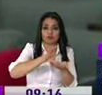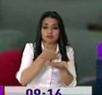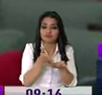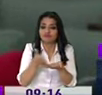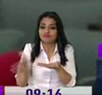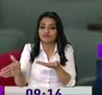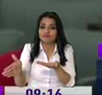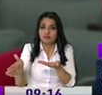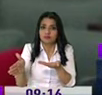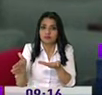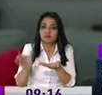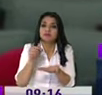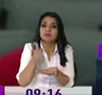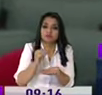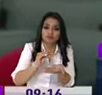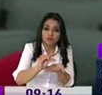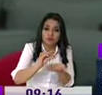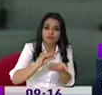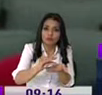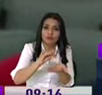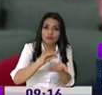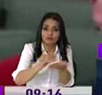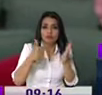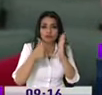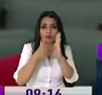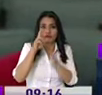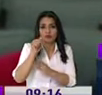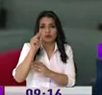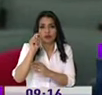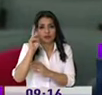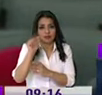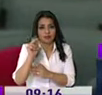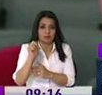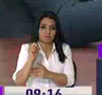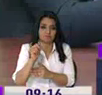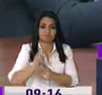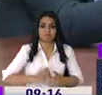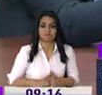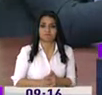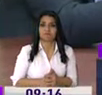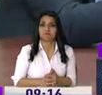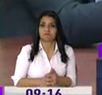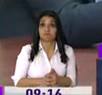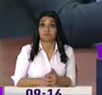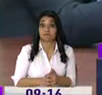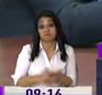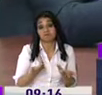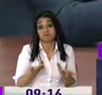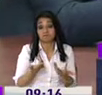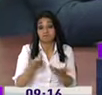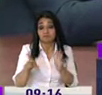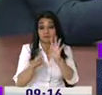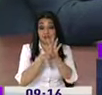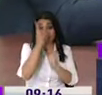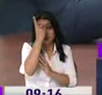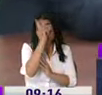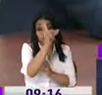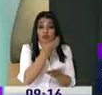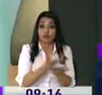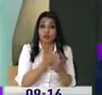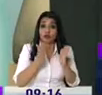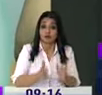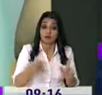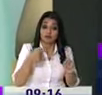exceso del anticipo mínimo respecto del impuesto a la renta que causen los contribuyentes. Medida económica que para el economista Pablo